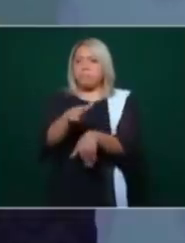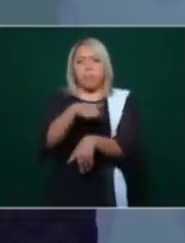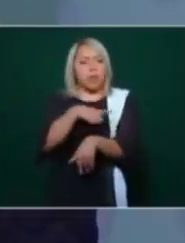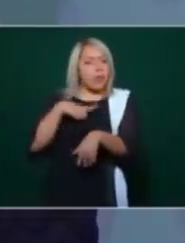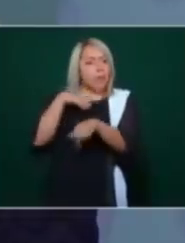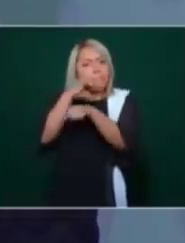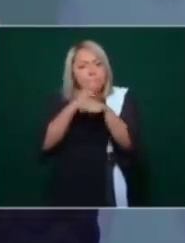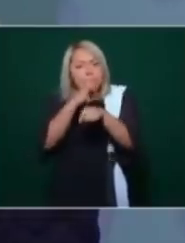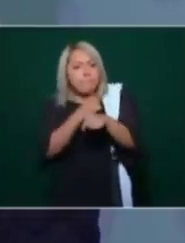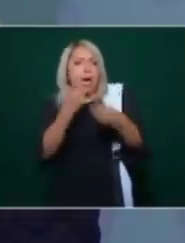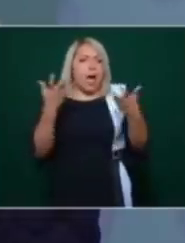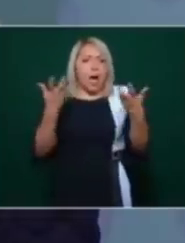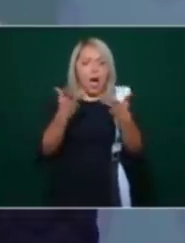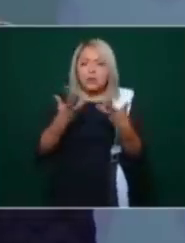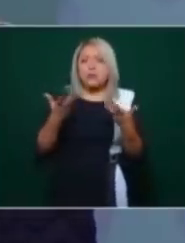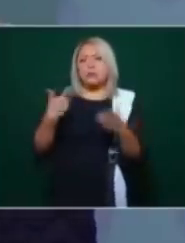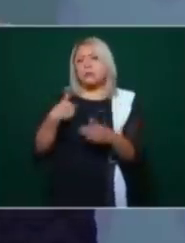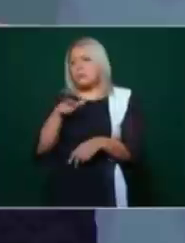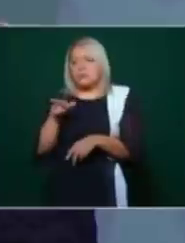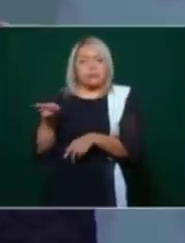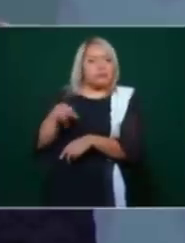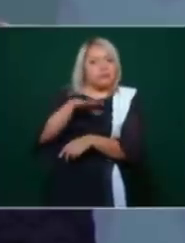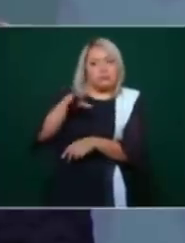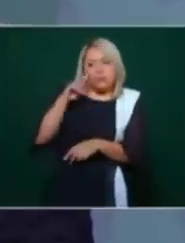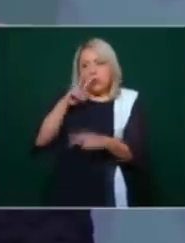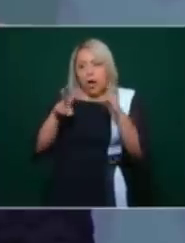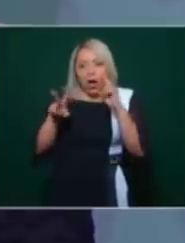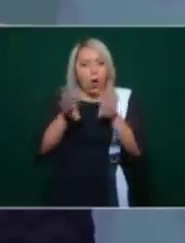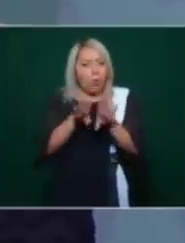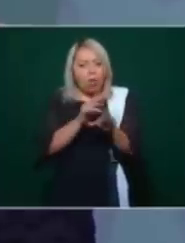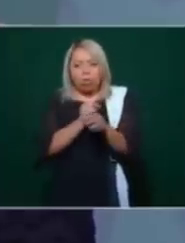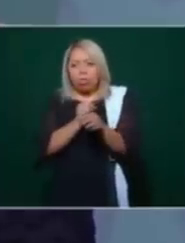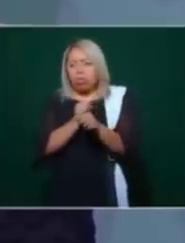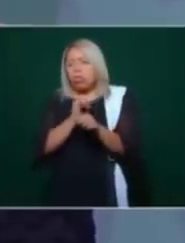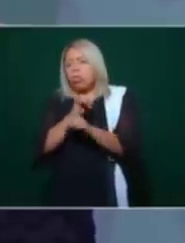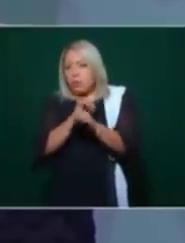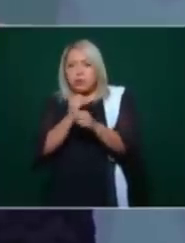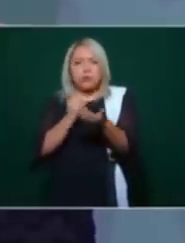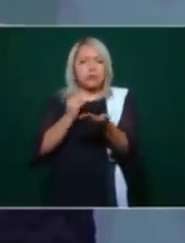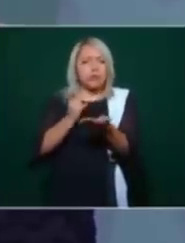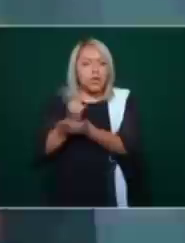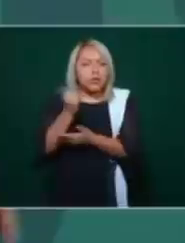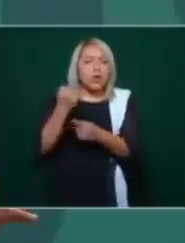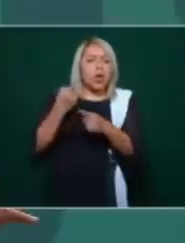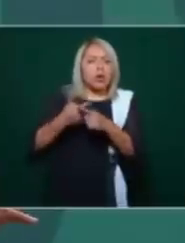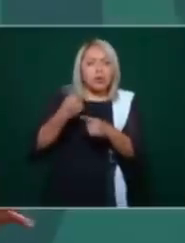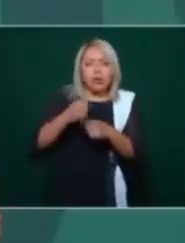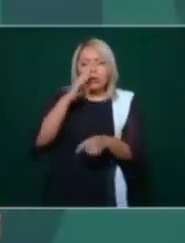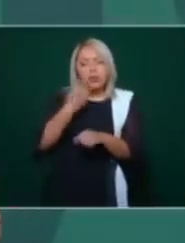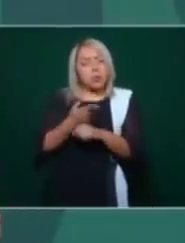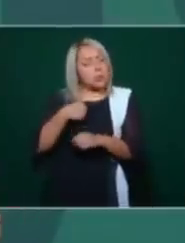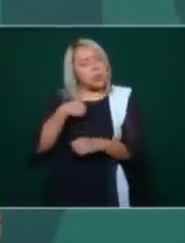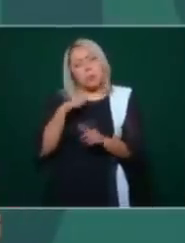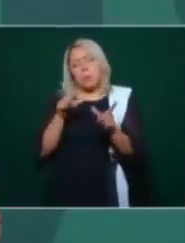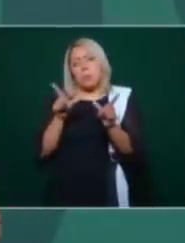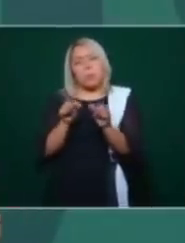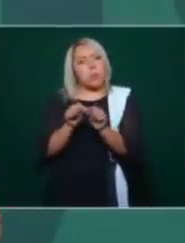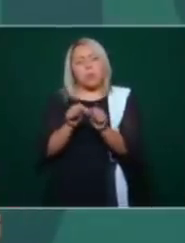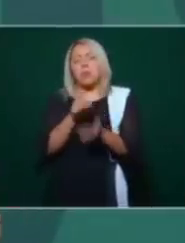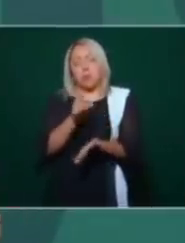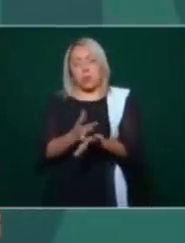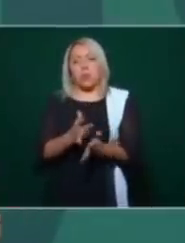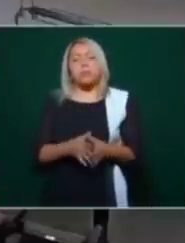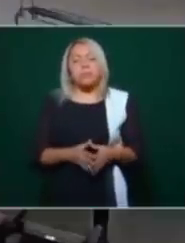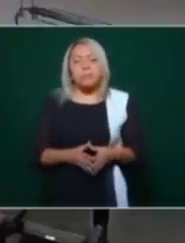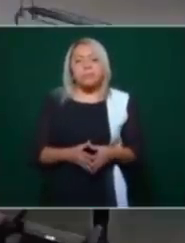se decida si hay o no responsabilidad. Eso es lo que considero, básicamente.